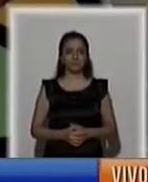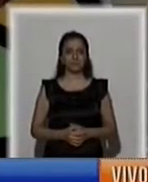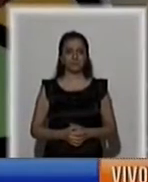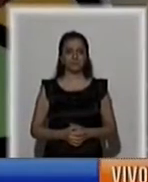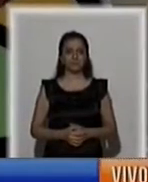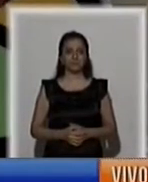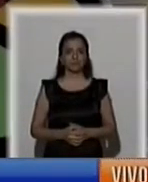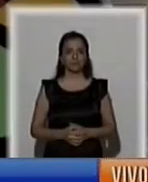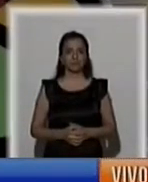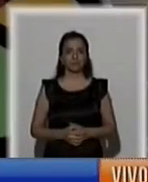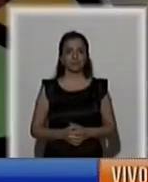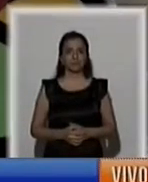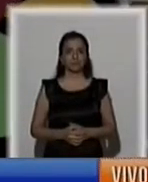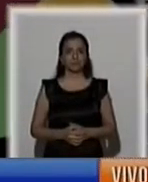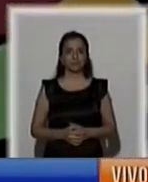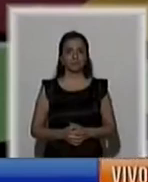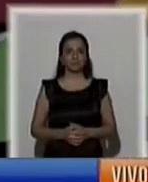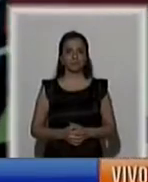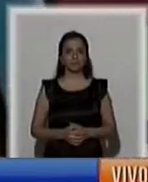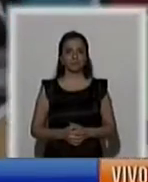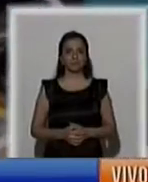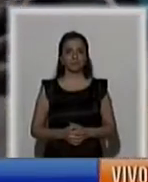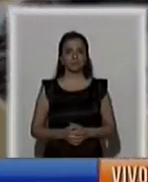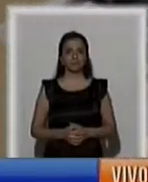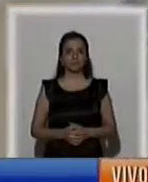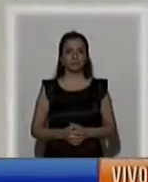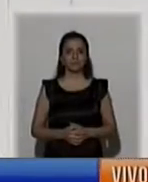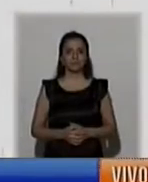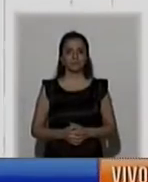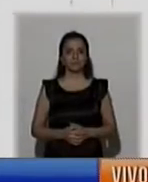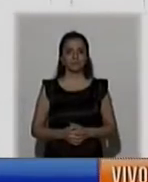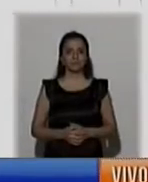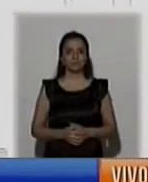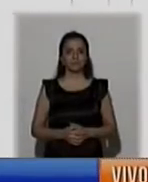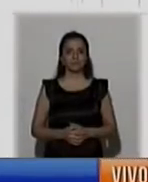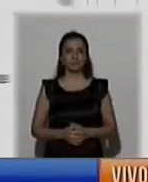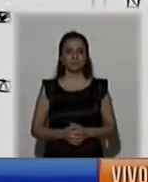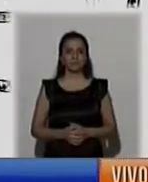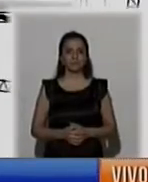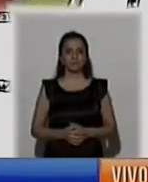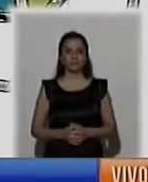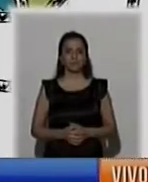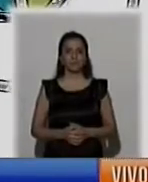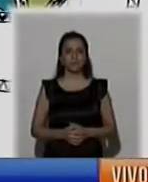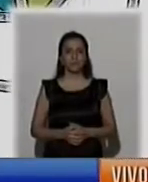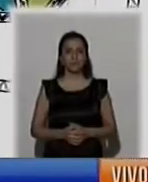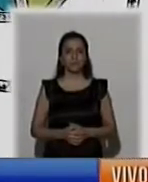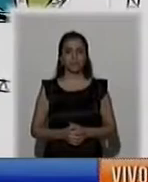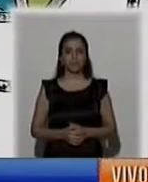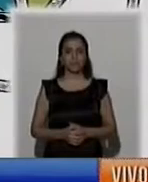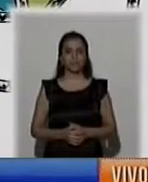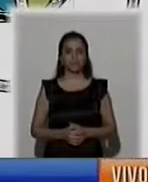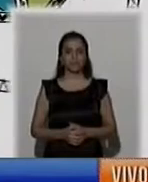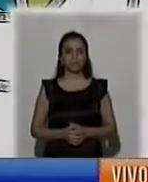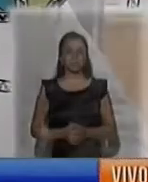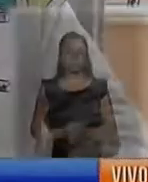requeriría muchísimo tiempo. Hay algunos ejemplos interesantes, se han hecho en otras ciudades debates así. Sí. Vas a ver lo que pasa, por ejemplo, en Brasil o